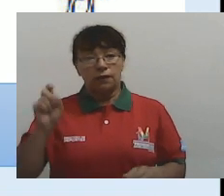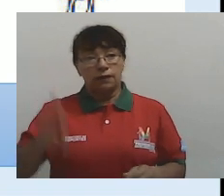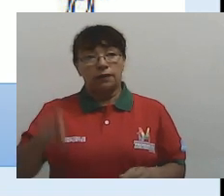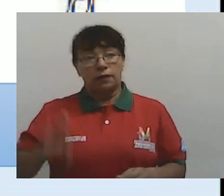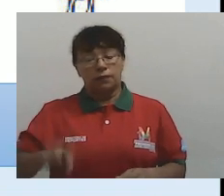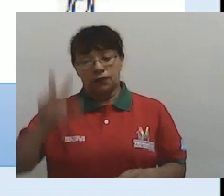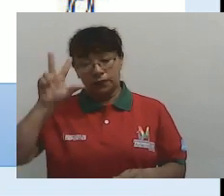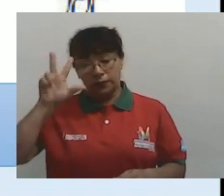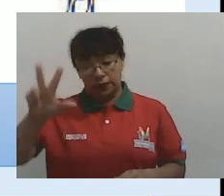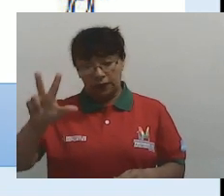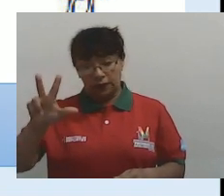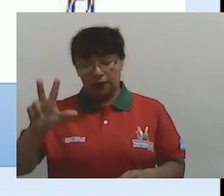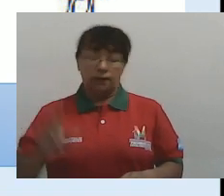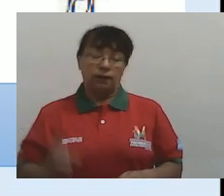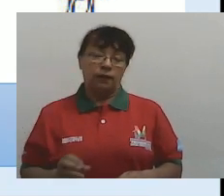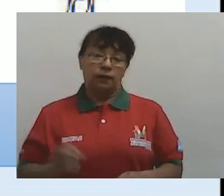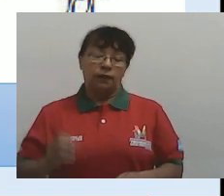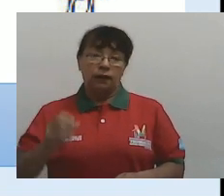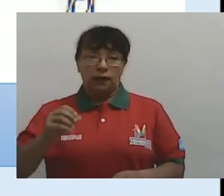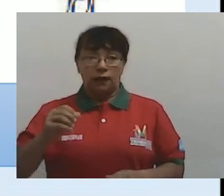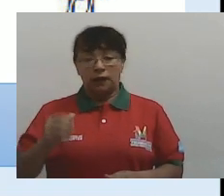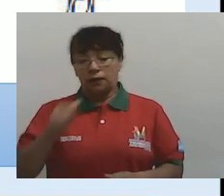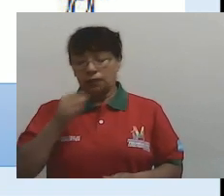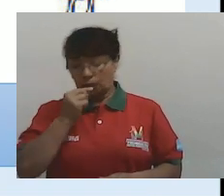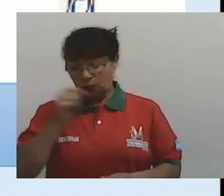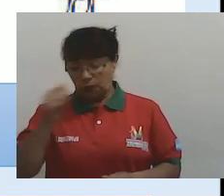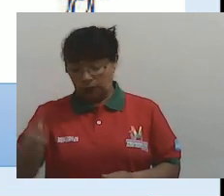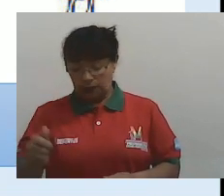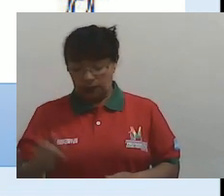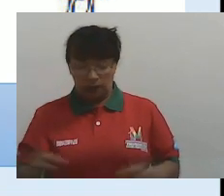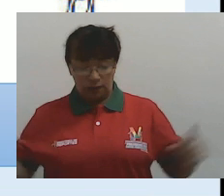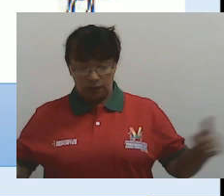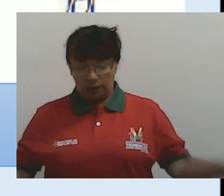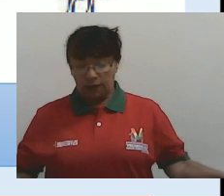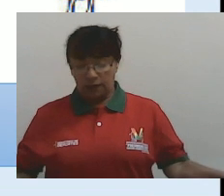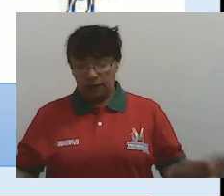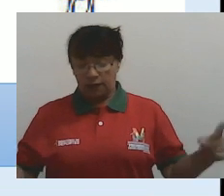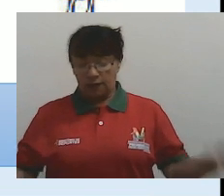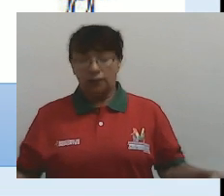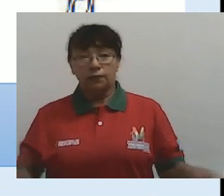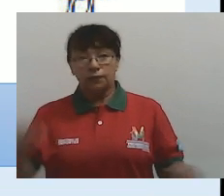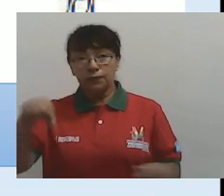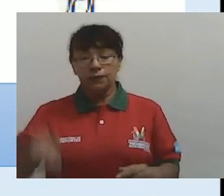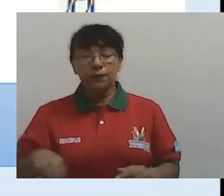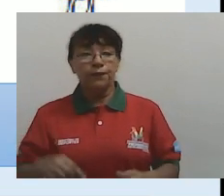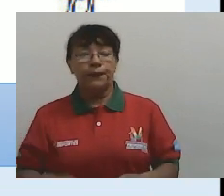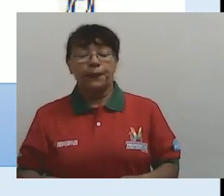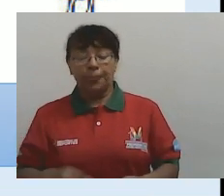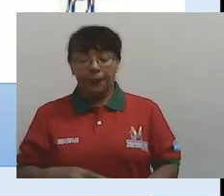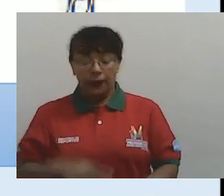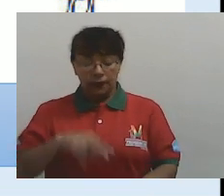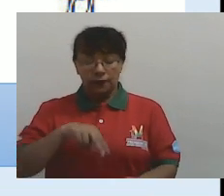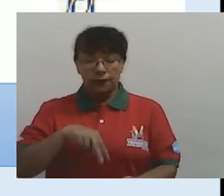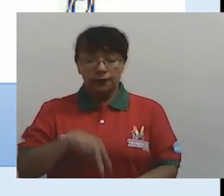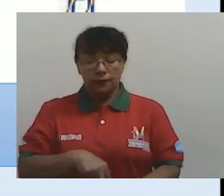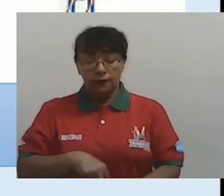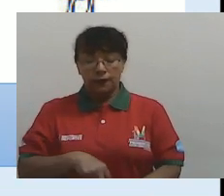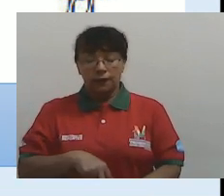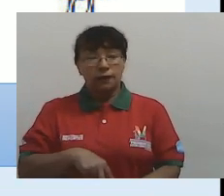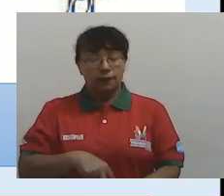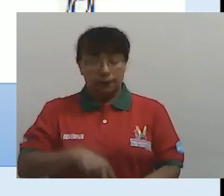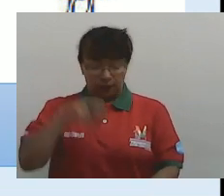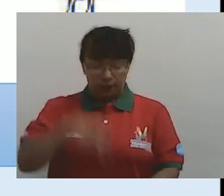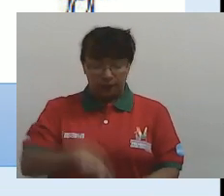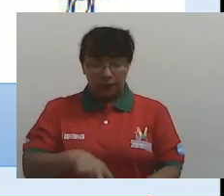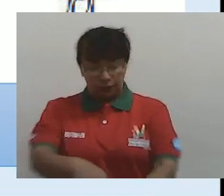juez cronometrista central y los 2 de apoyo. Vamos al salto largo con aproximación corta. Se llama